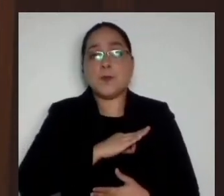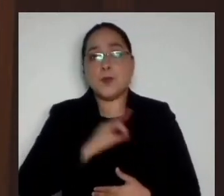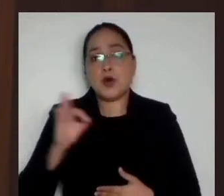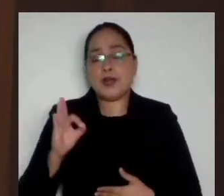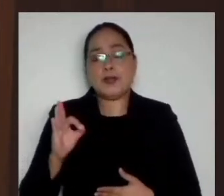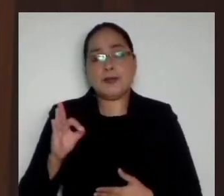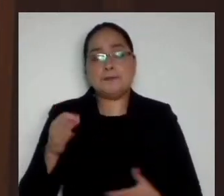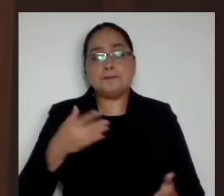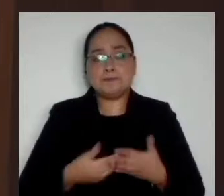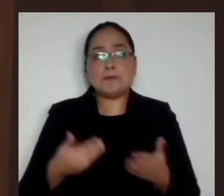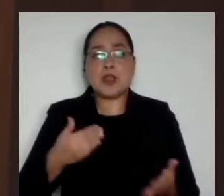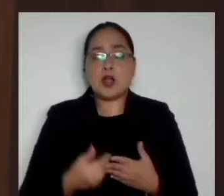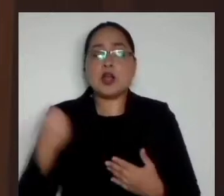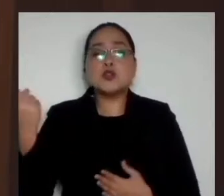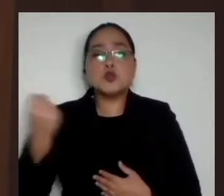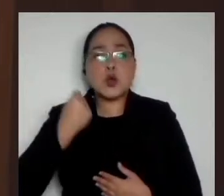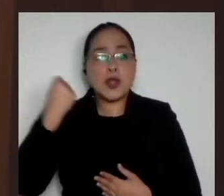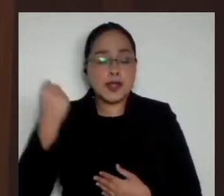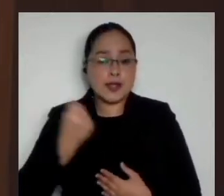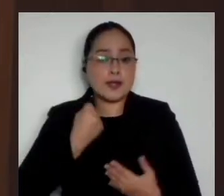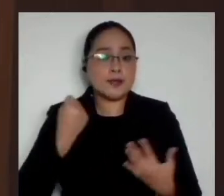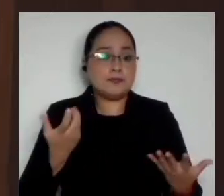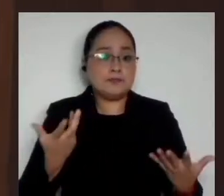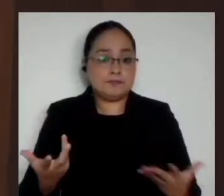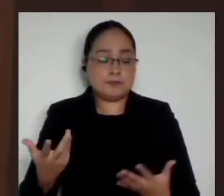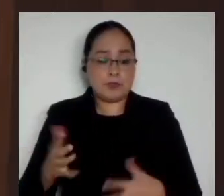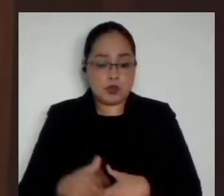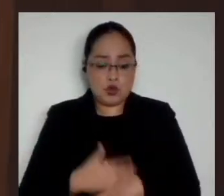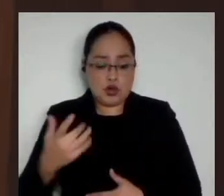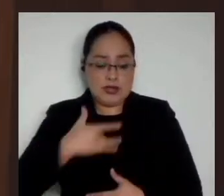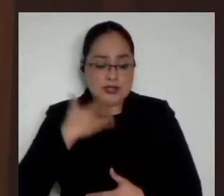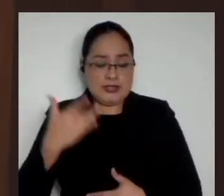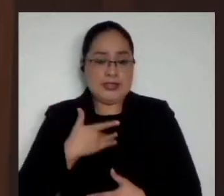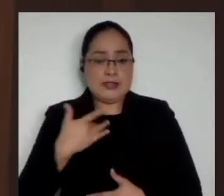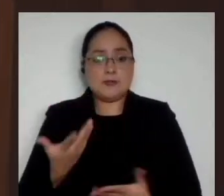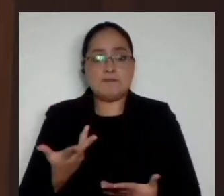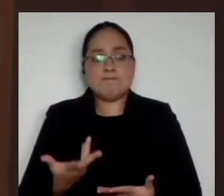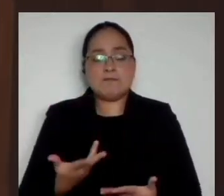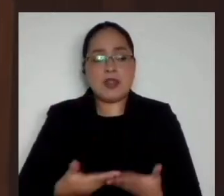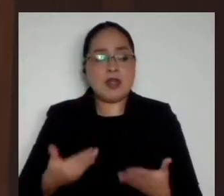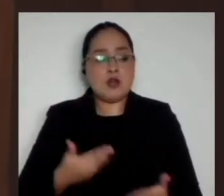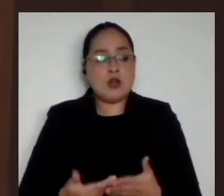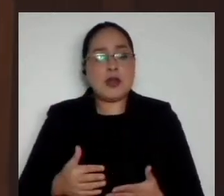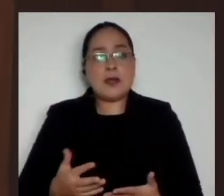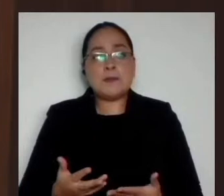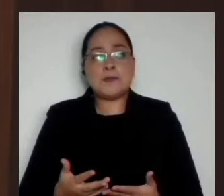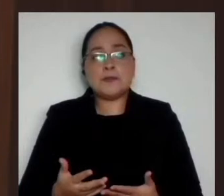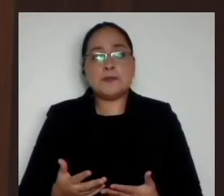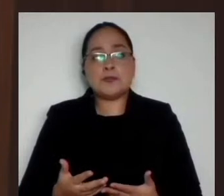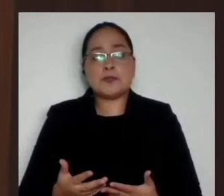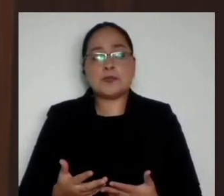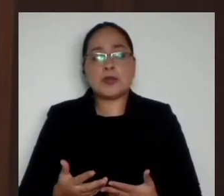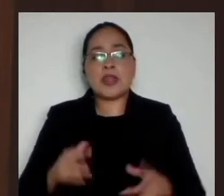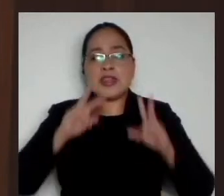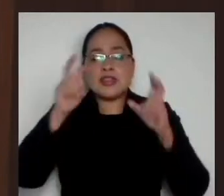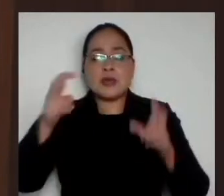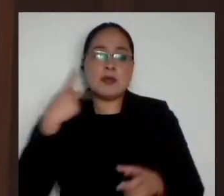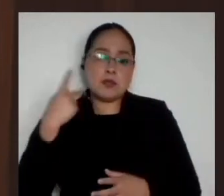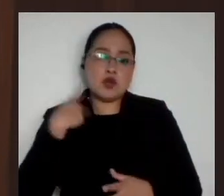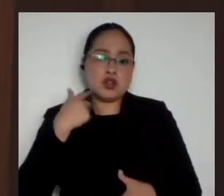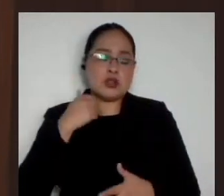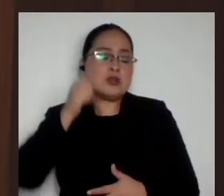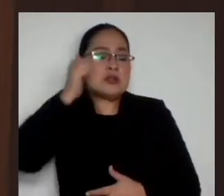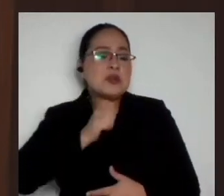afortunadamente, yo por eso afirmo y cada vez lo confirmo más, que en política siempre sucede lo mejor, compañeras y